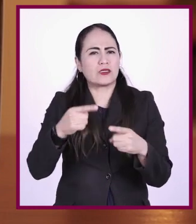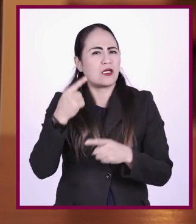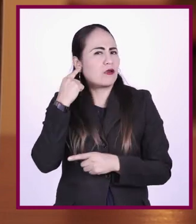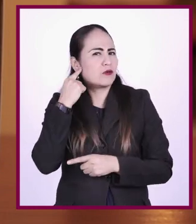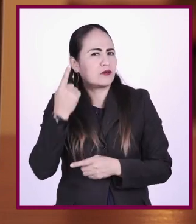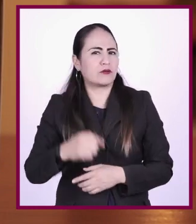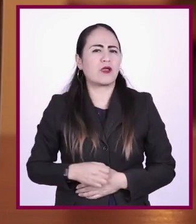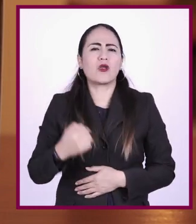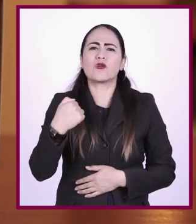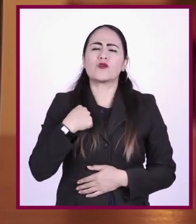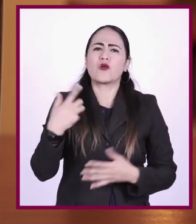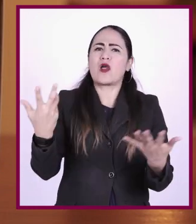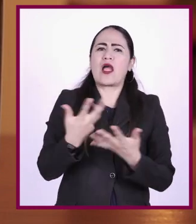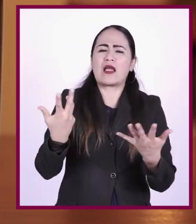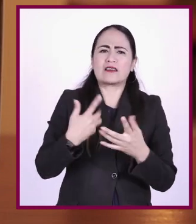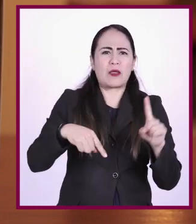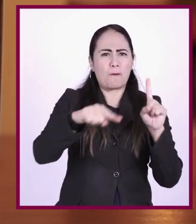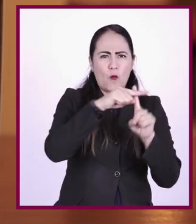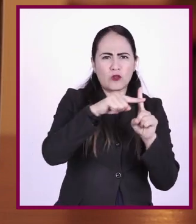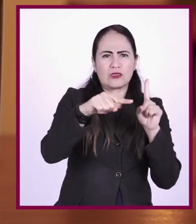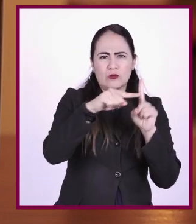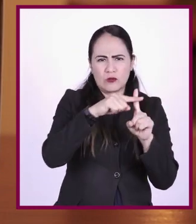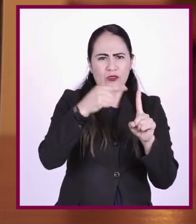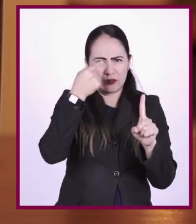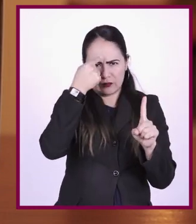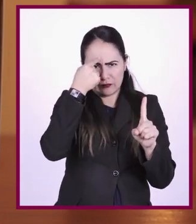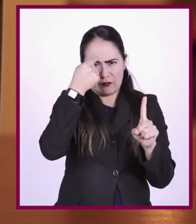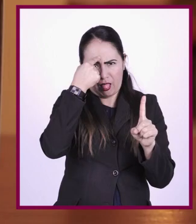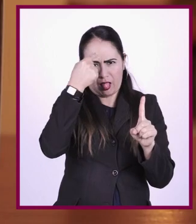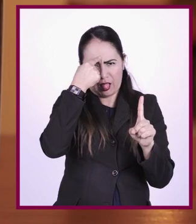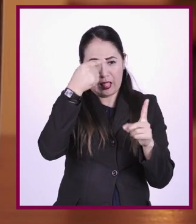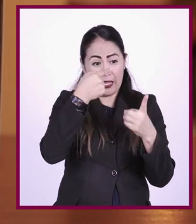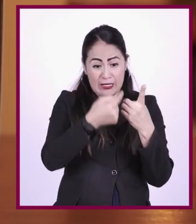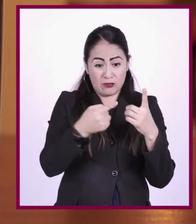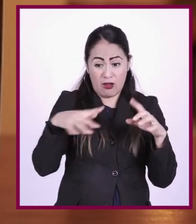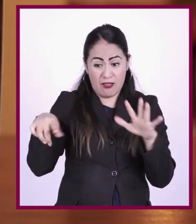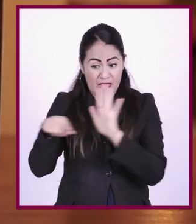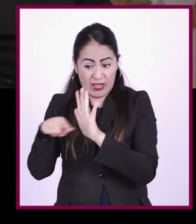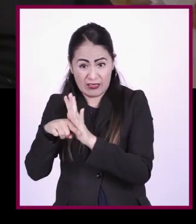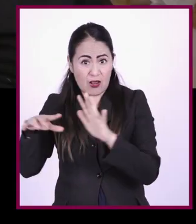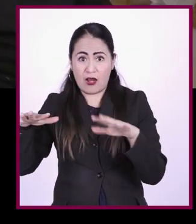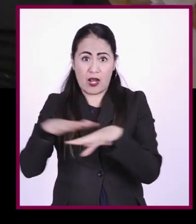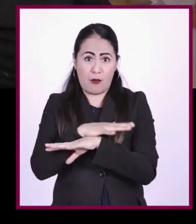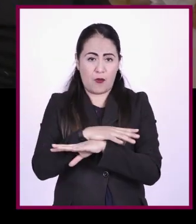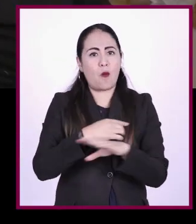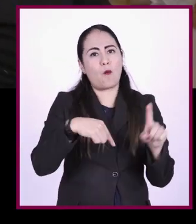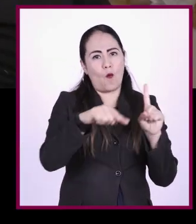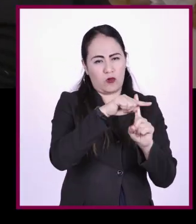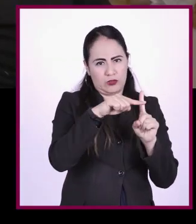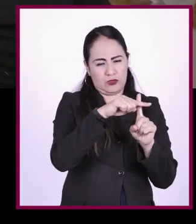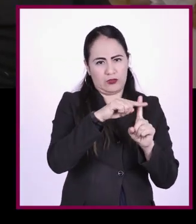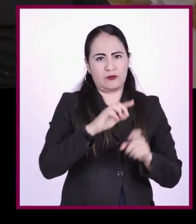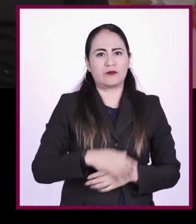buscarle el lado positivo a las cosas y convertir esa negatividad en algo positivo.